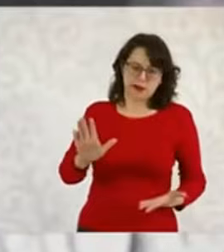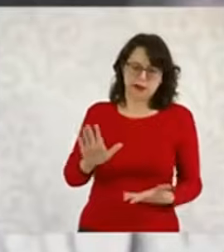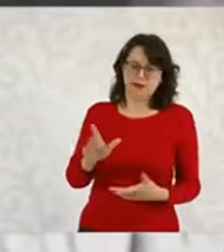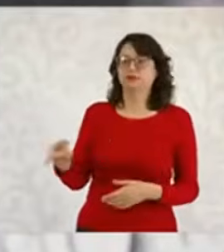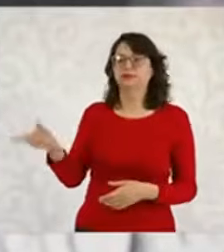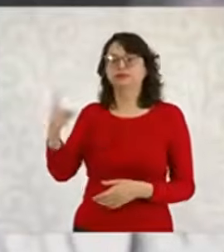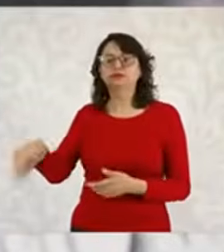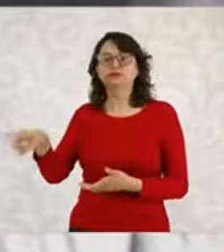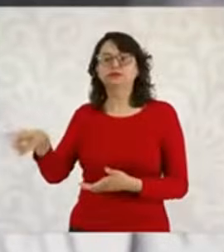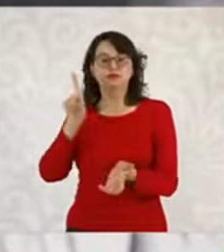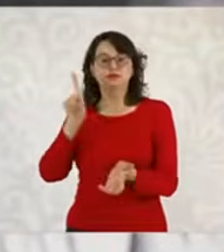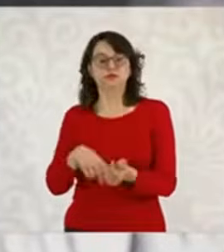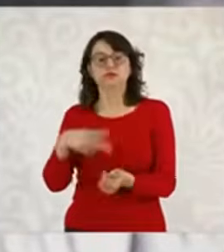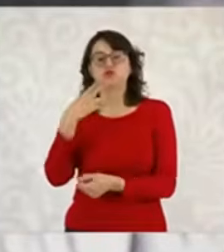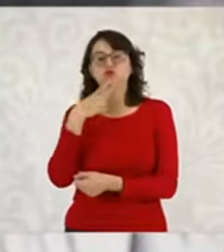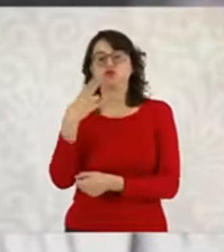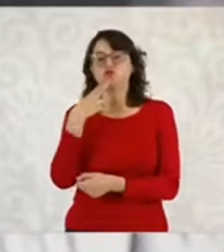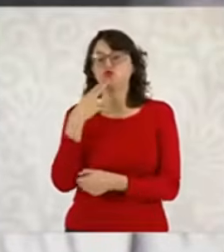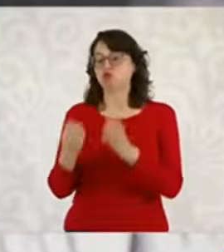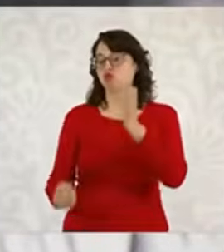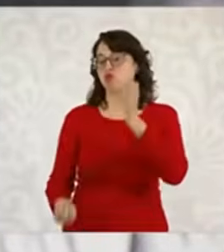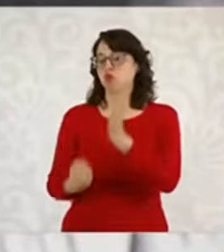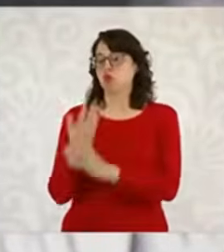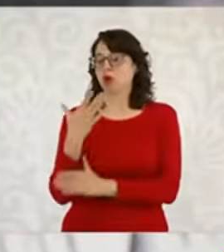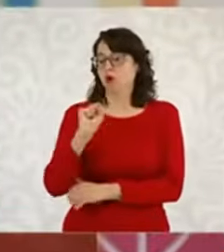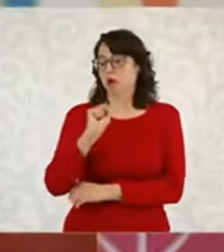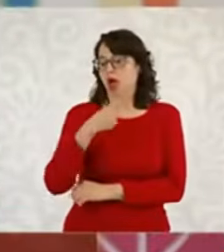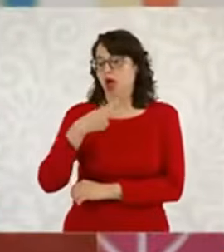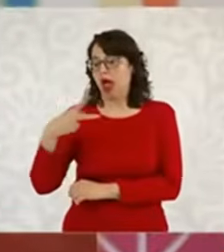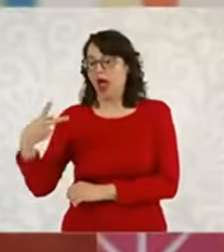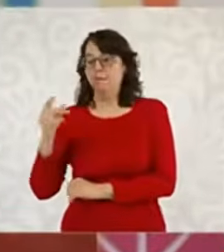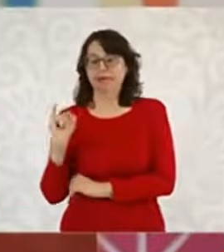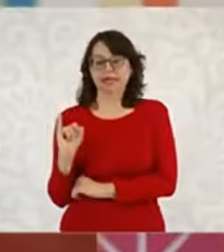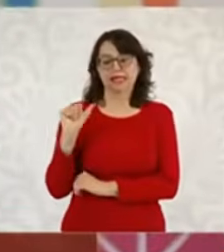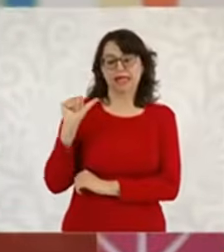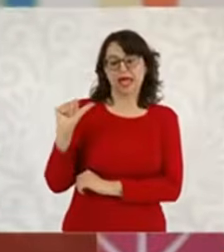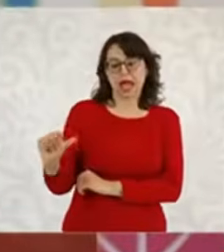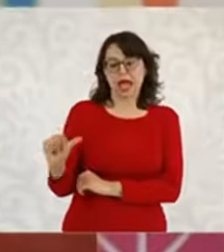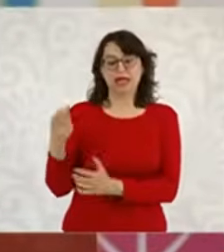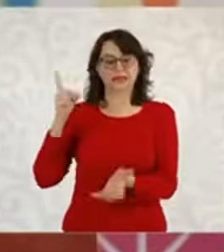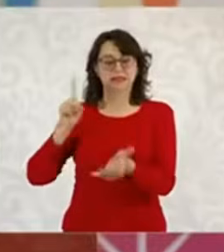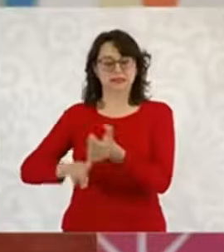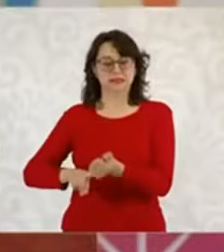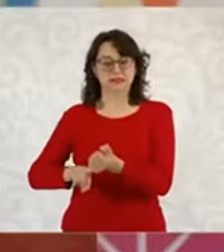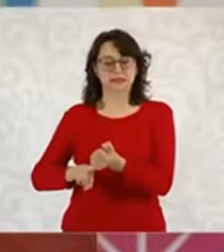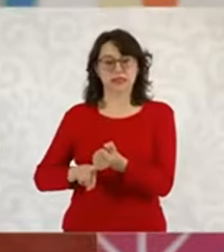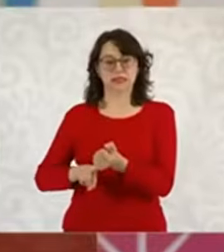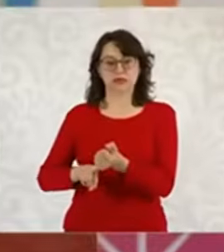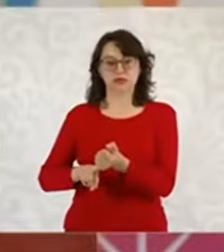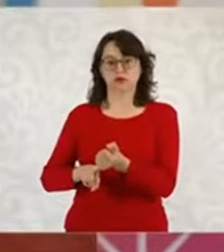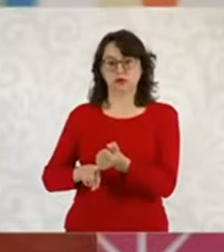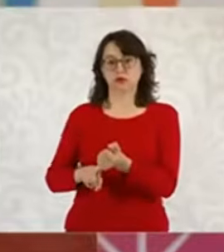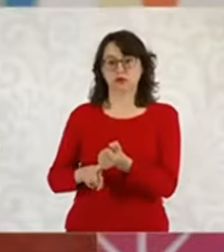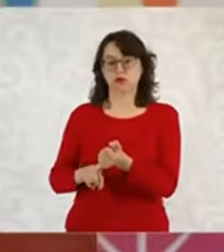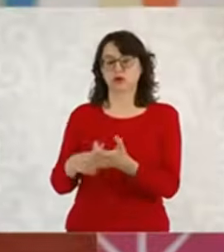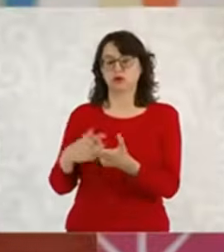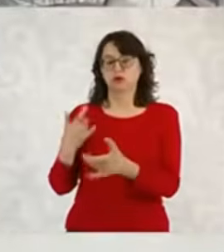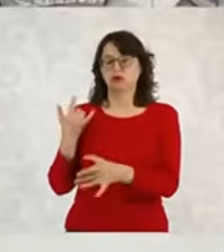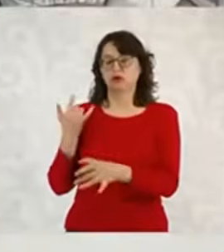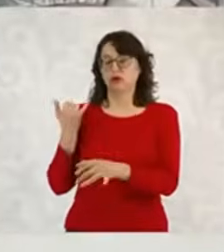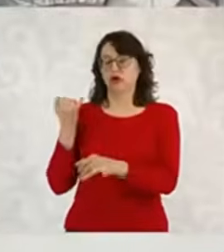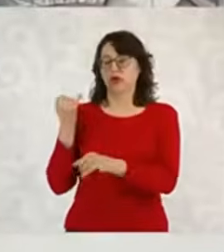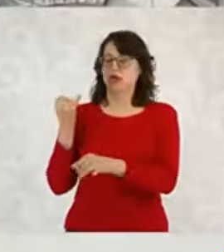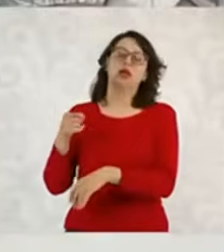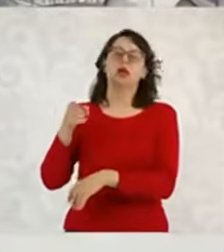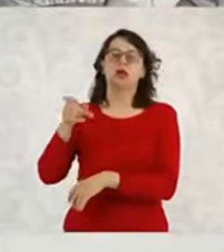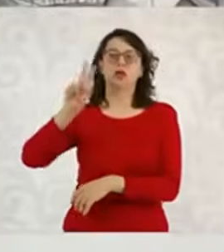utilizando un software de inteligencia artificial. Por primera vez lo hicieron en la UNAM virtual. El Politécnico ya